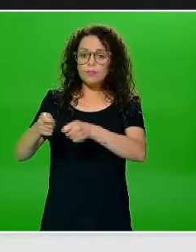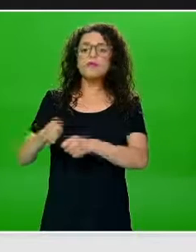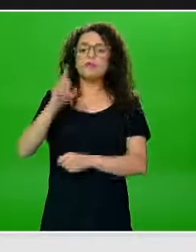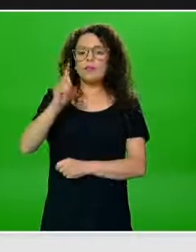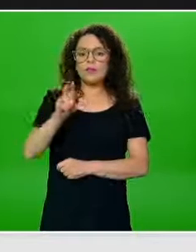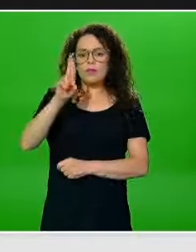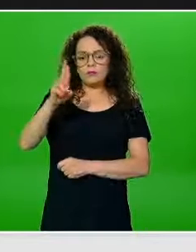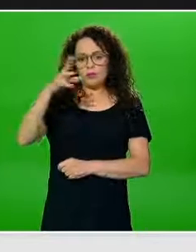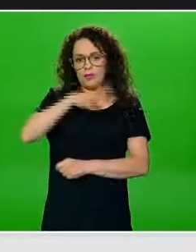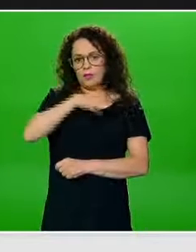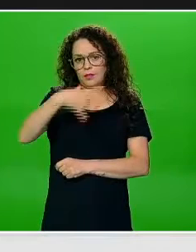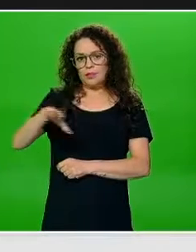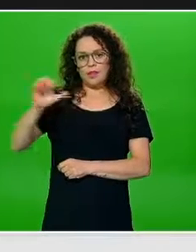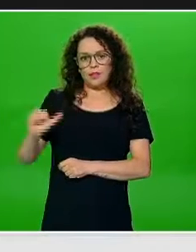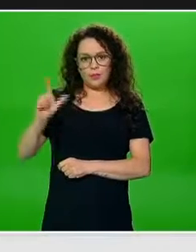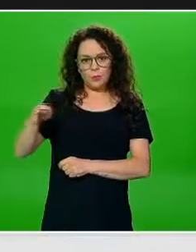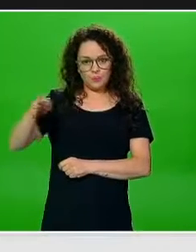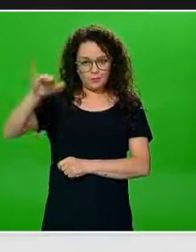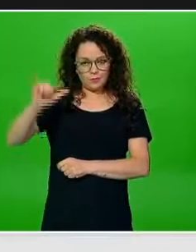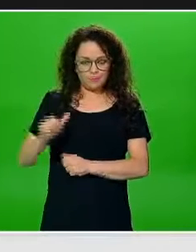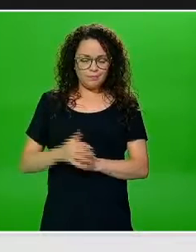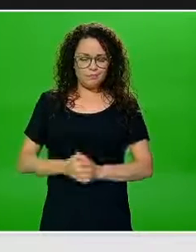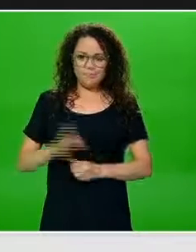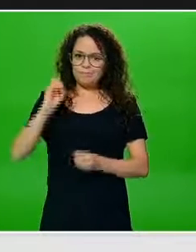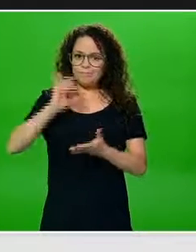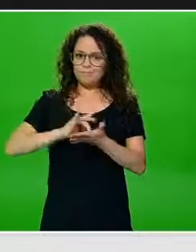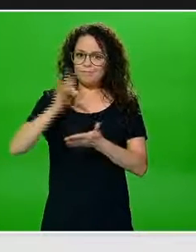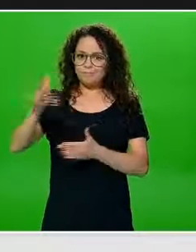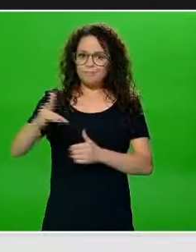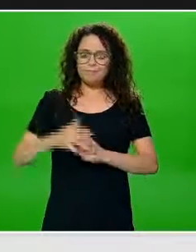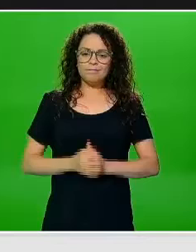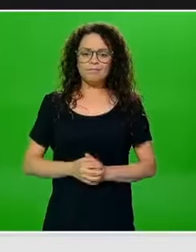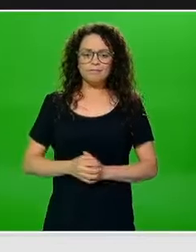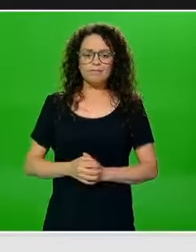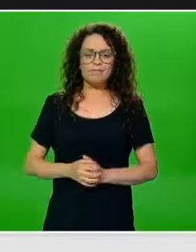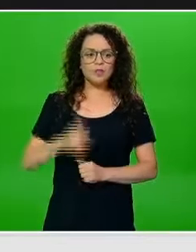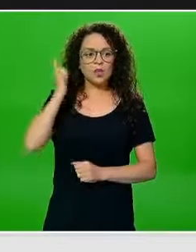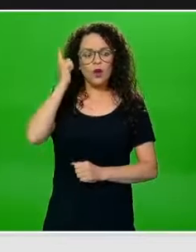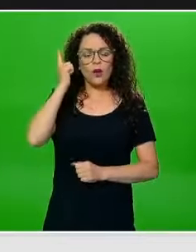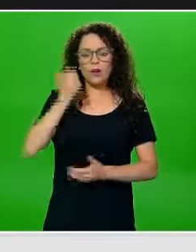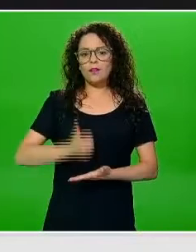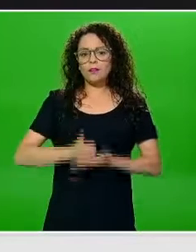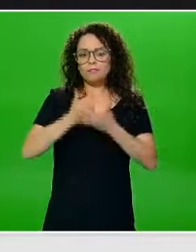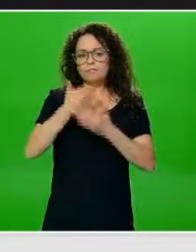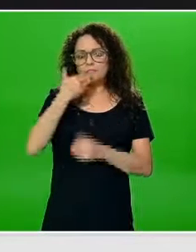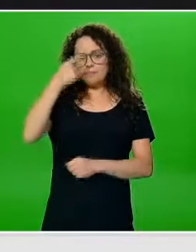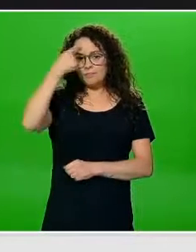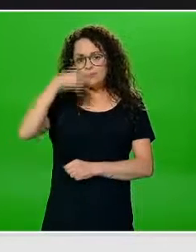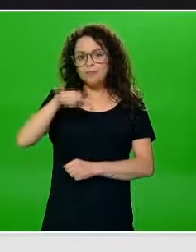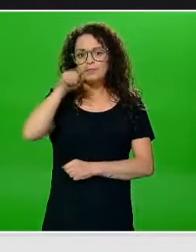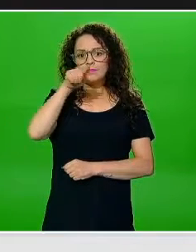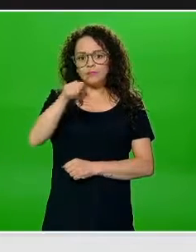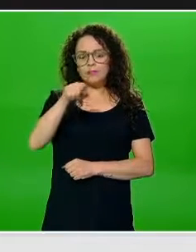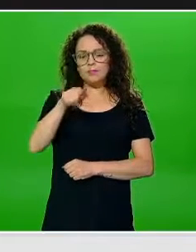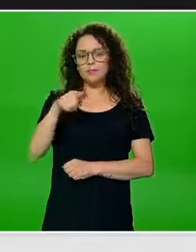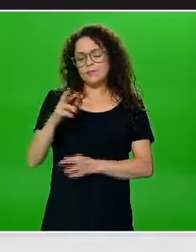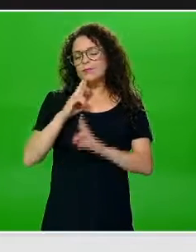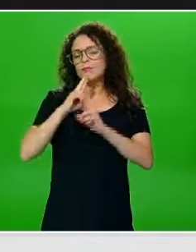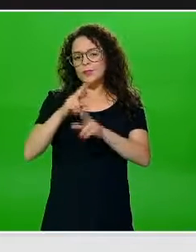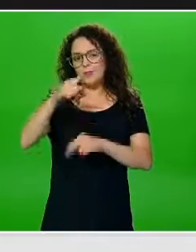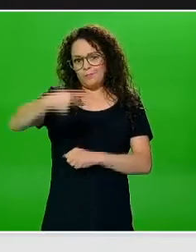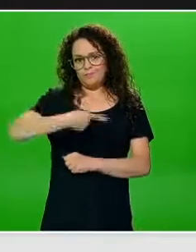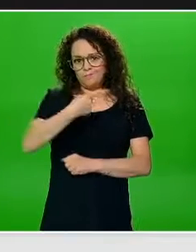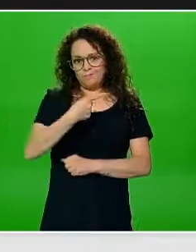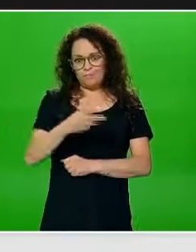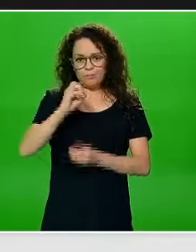poco lo que hacemos en esa dirección de área. Muchas gracias, espero haber contribuido a la respuesta de esta pregunta. Muchas